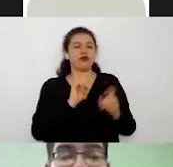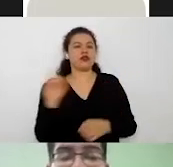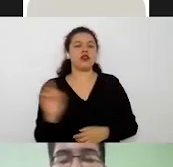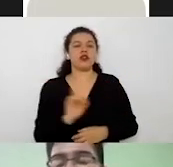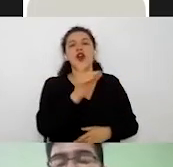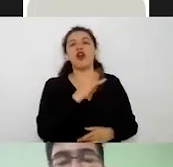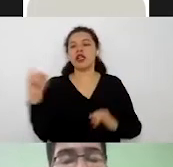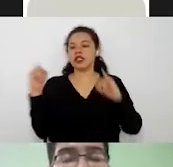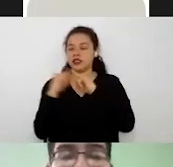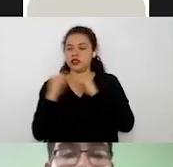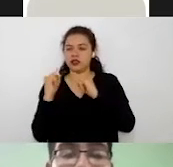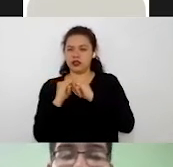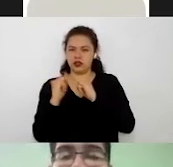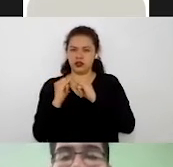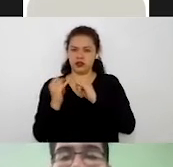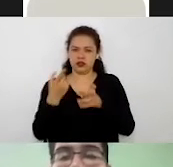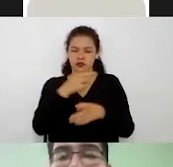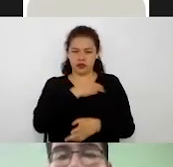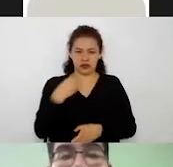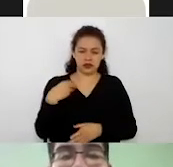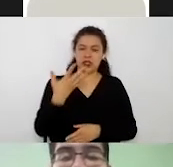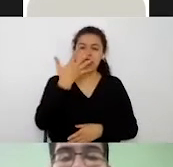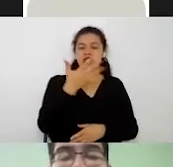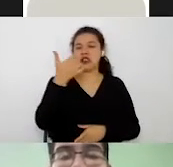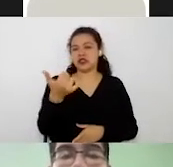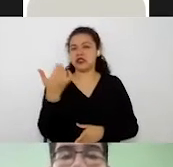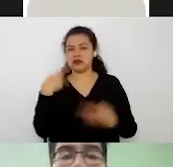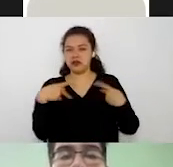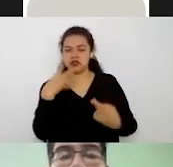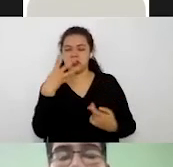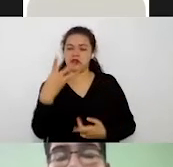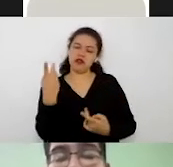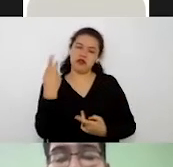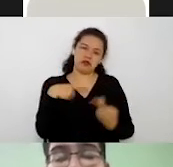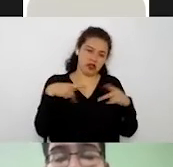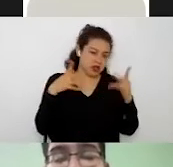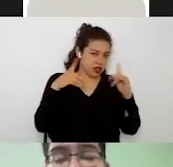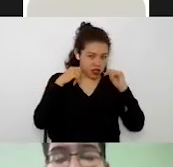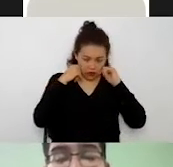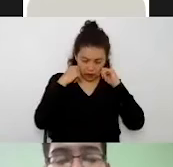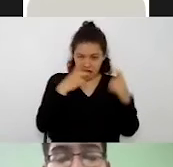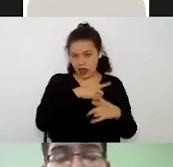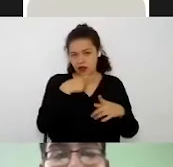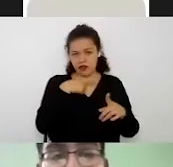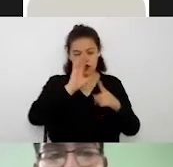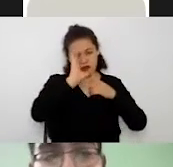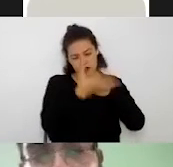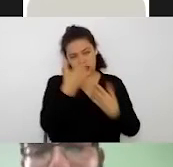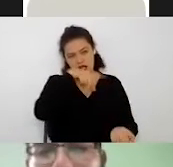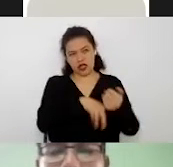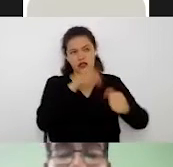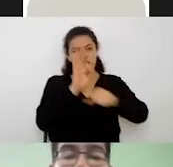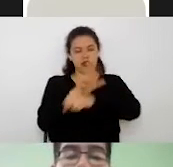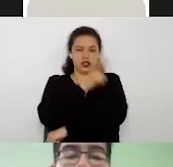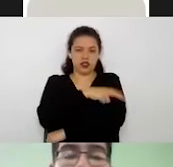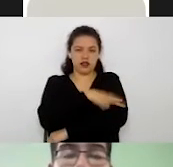en donde así sean 5 personas, así sean 6 personas, así sean 4 personas, y se forma el Comité Interno de Protección Civil, tienen